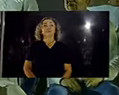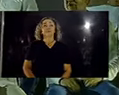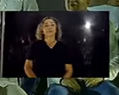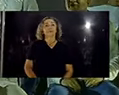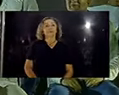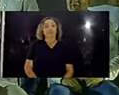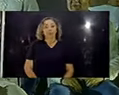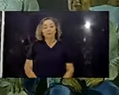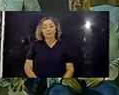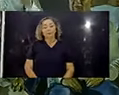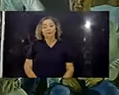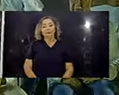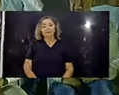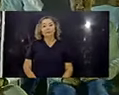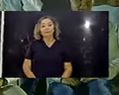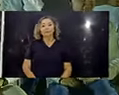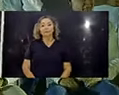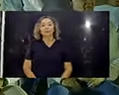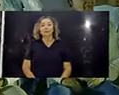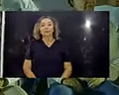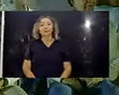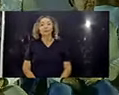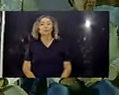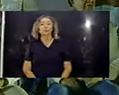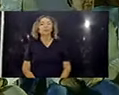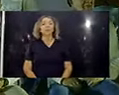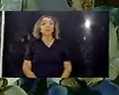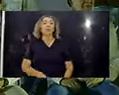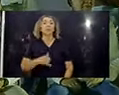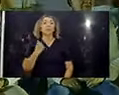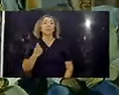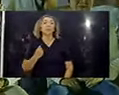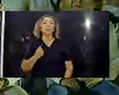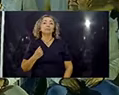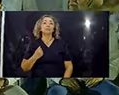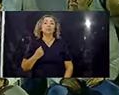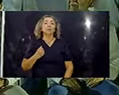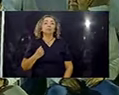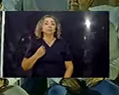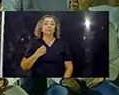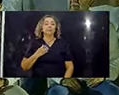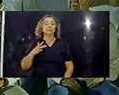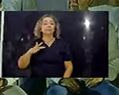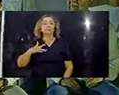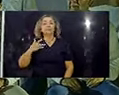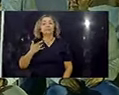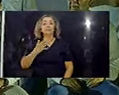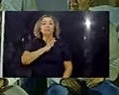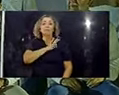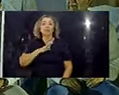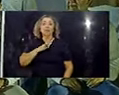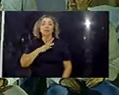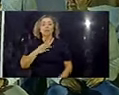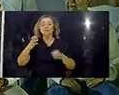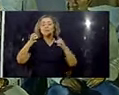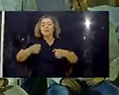Pacheco y por supuesto me da mucho gusto que nos acompañe hoy